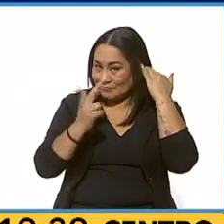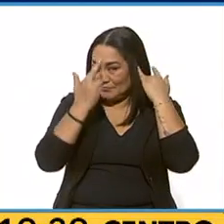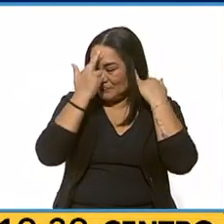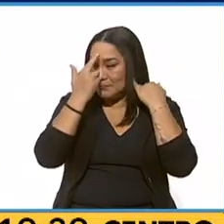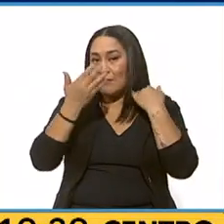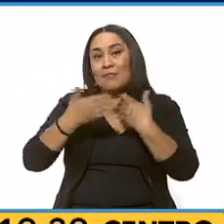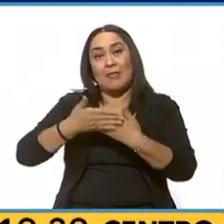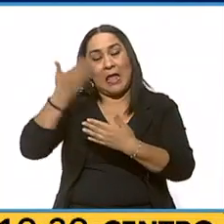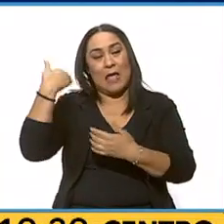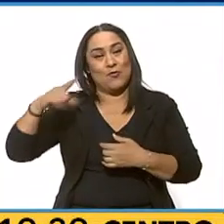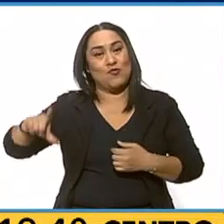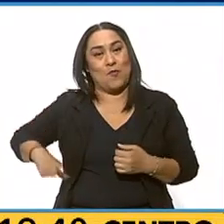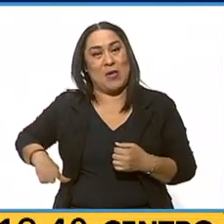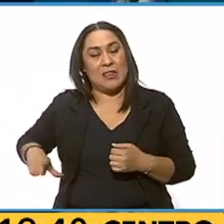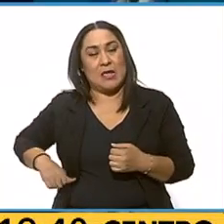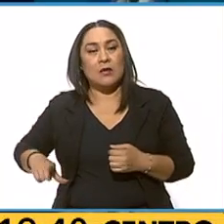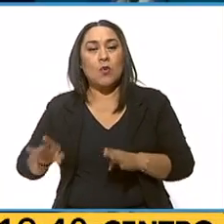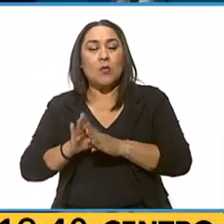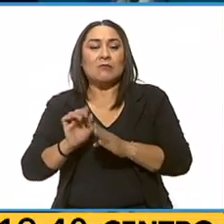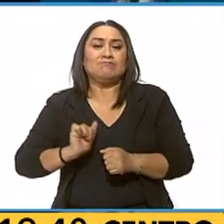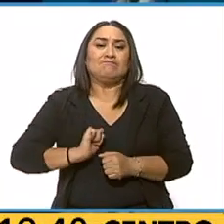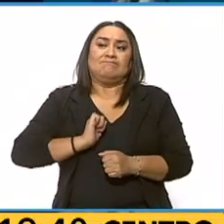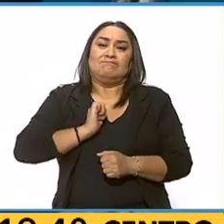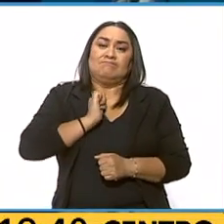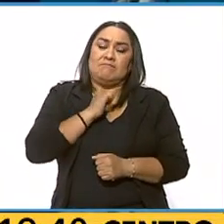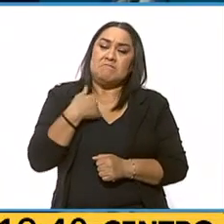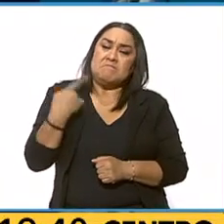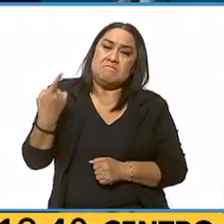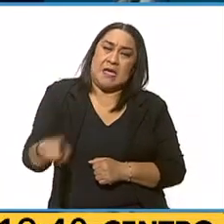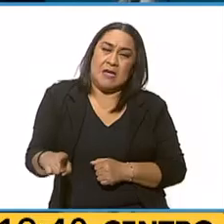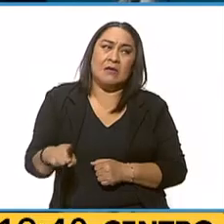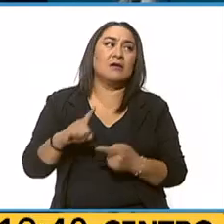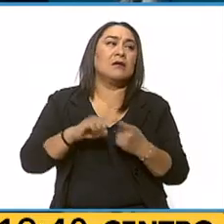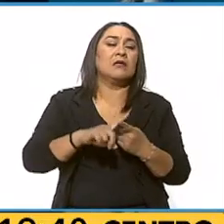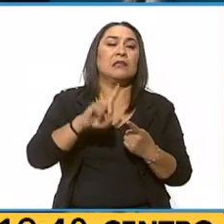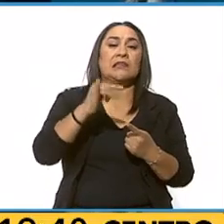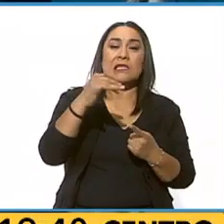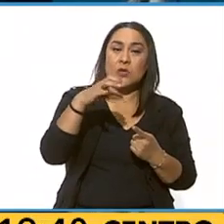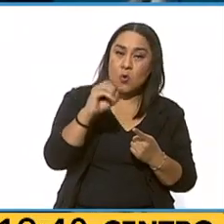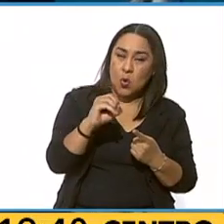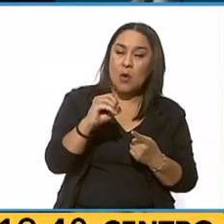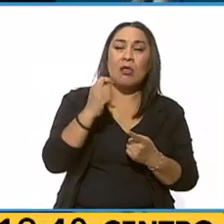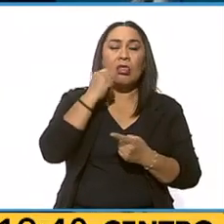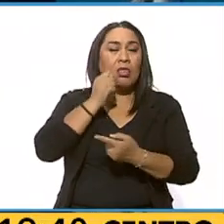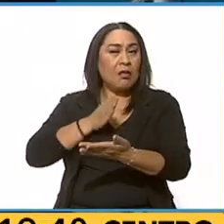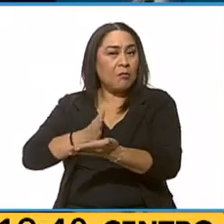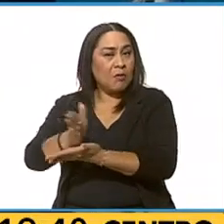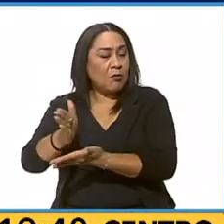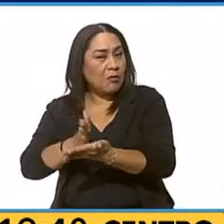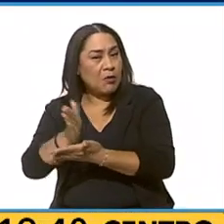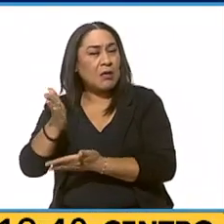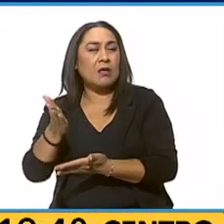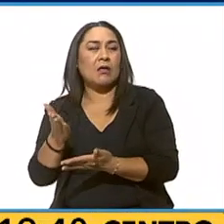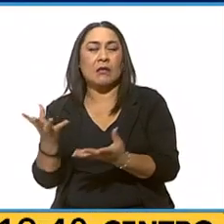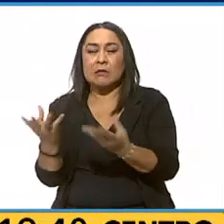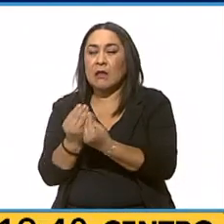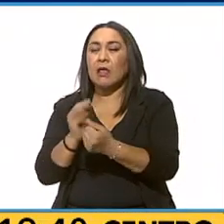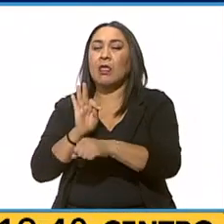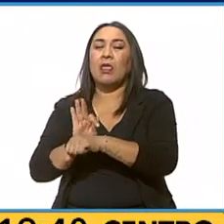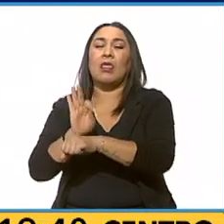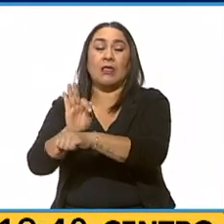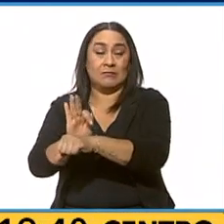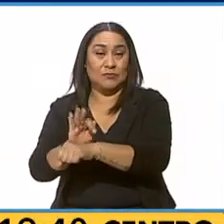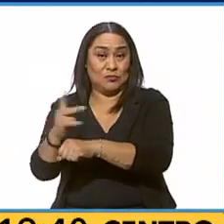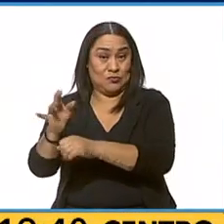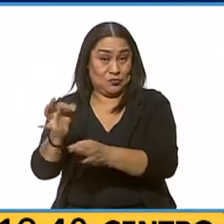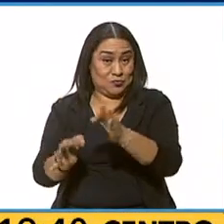neoliberal se adueñó, se apropió de un Poder Judicial, cómo los Diego Fernández Ceballos se metieron ahí, traficaban con influencias,